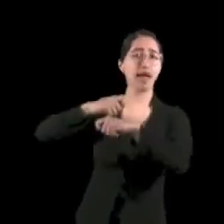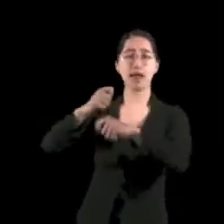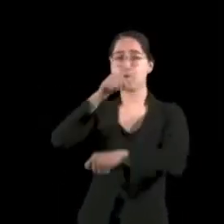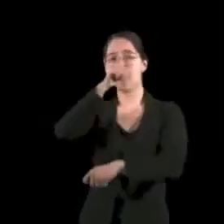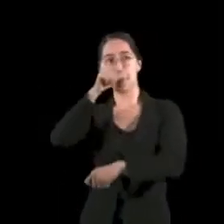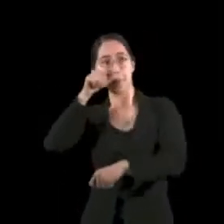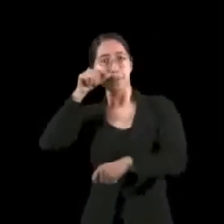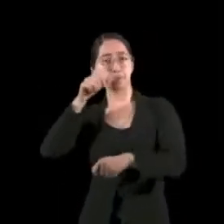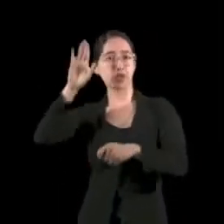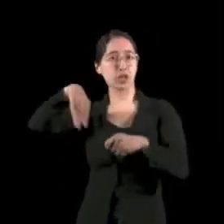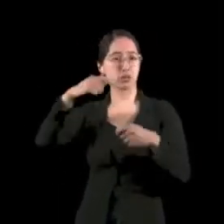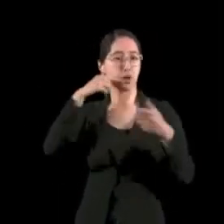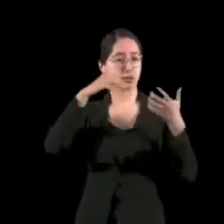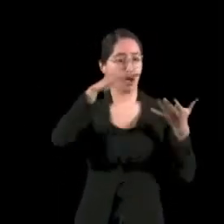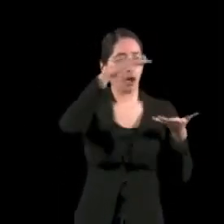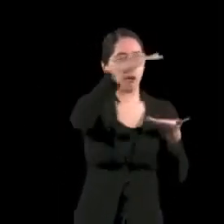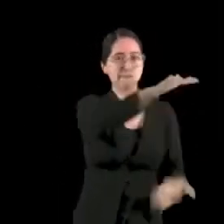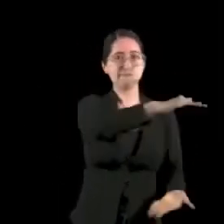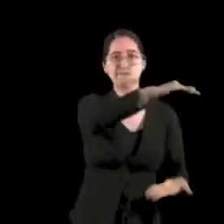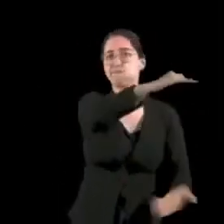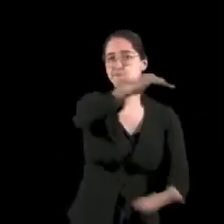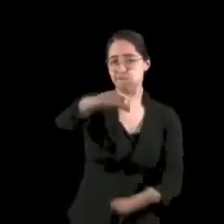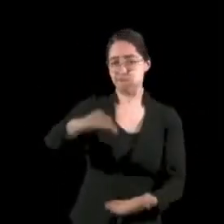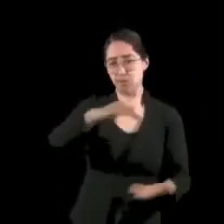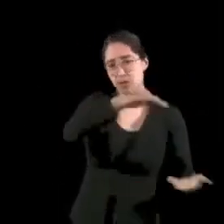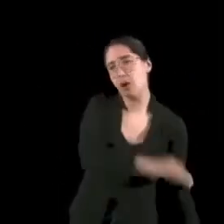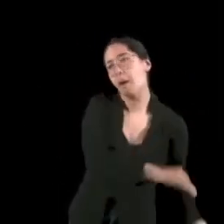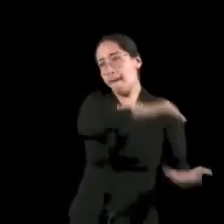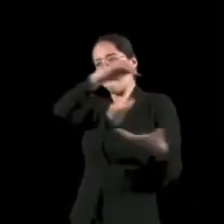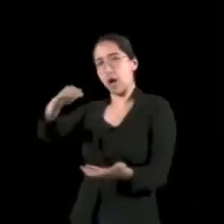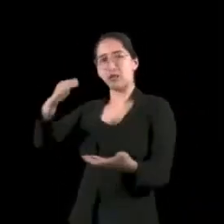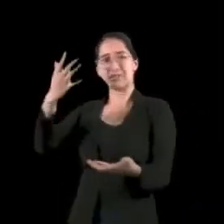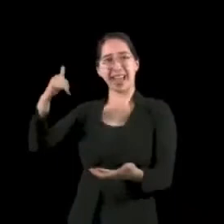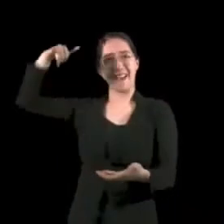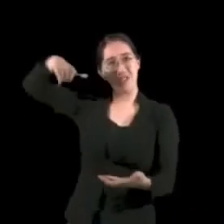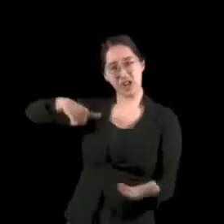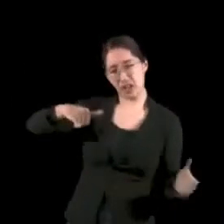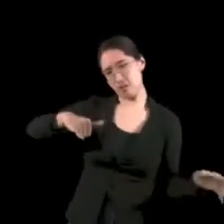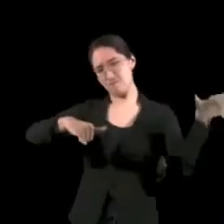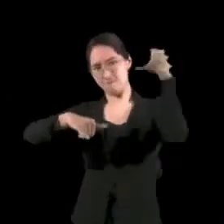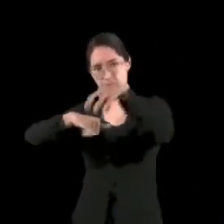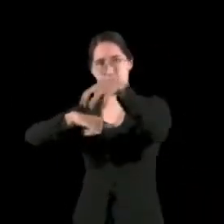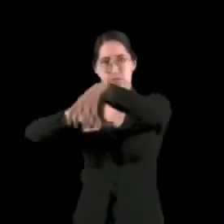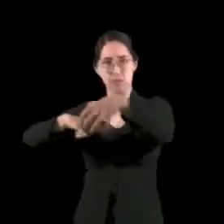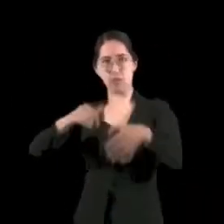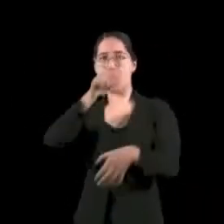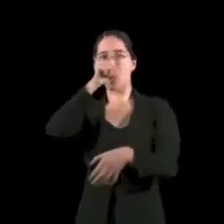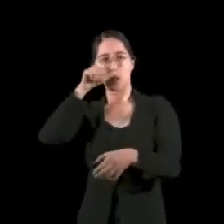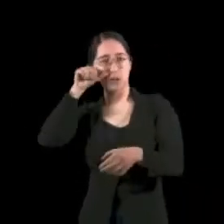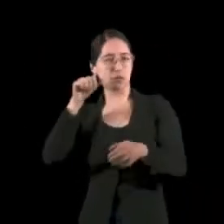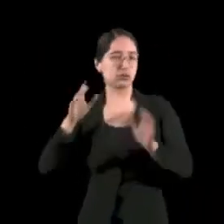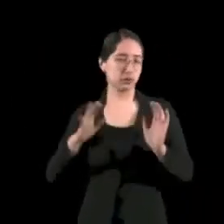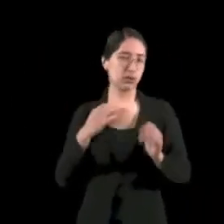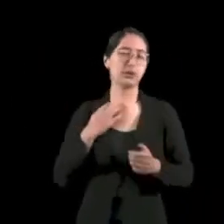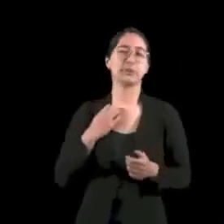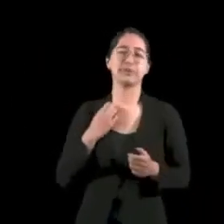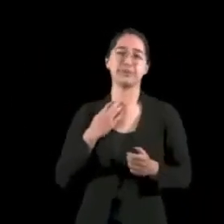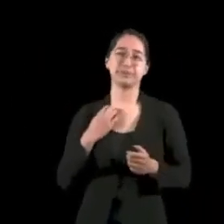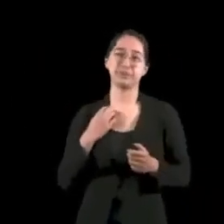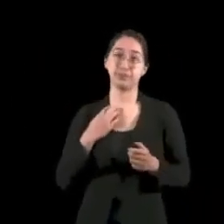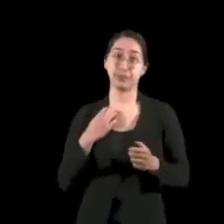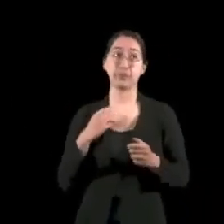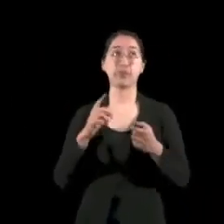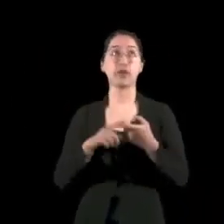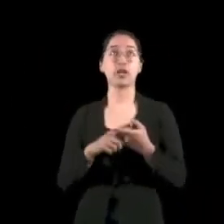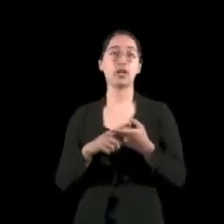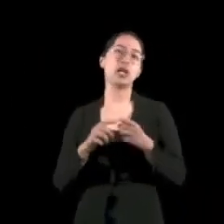y las embarcaban en las avionetas. Entonces eso llegó a oídos del secretariado, que sabía un fenómeno allá complejo. No tanto